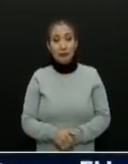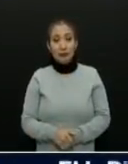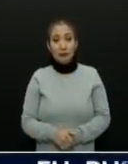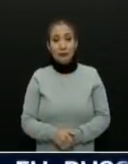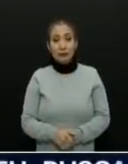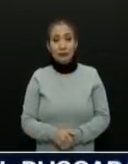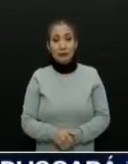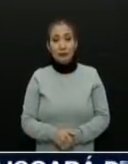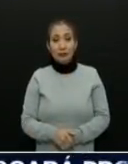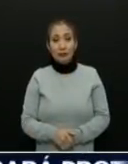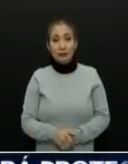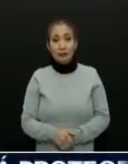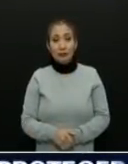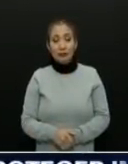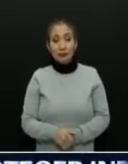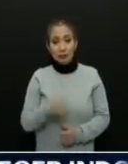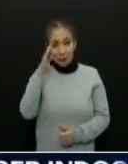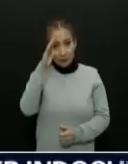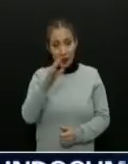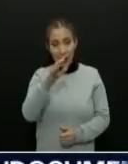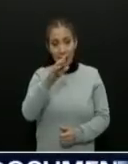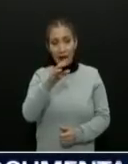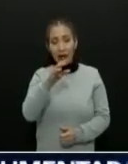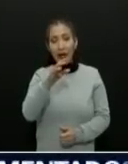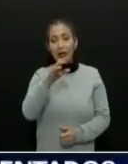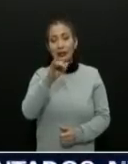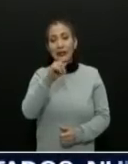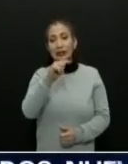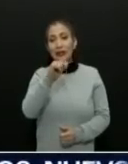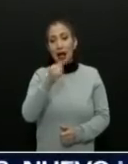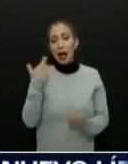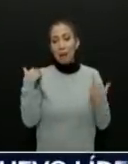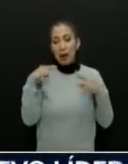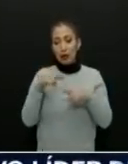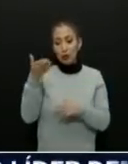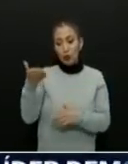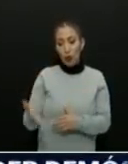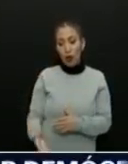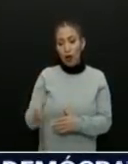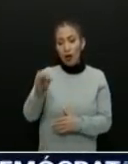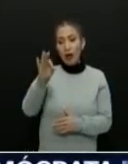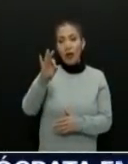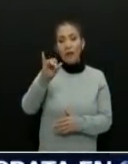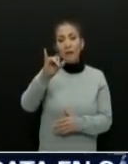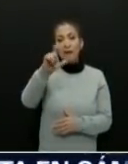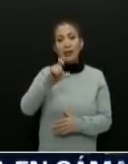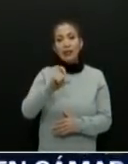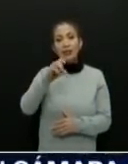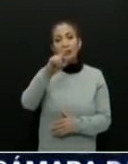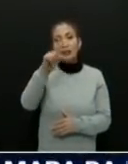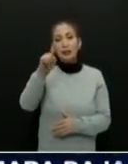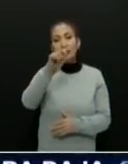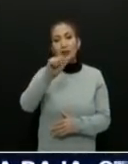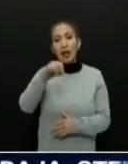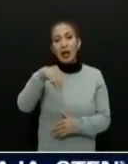la señora Tita, al maestro Fritz Zamudio.